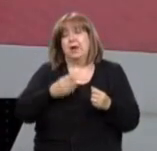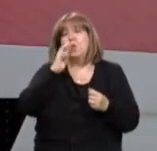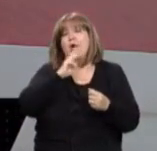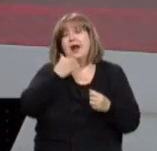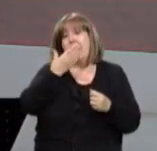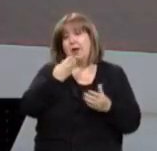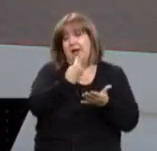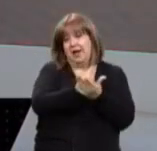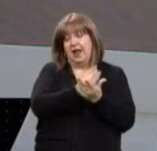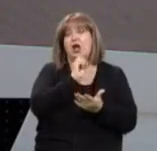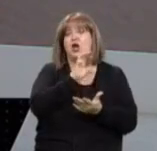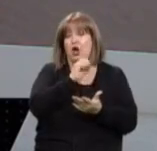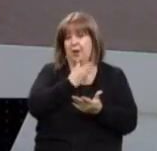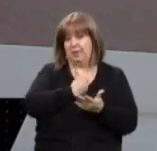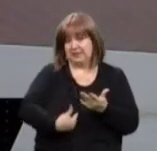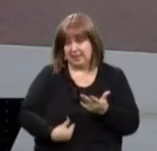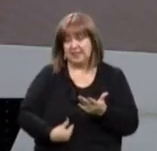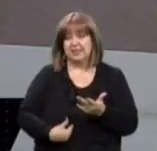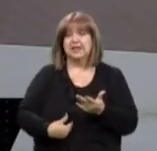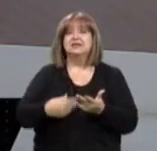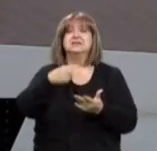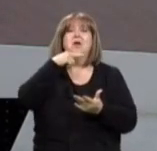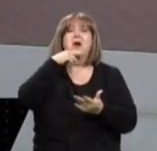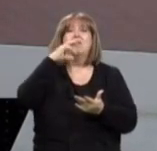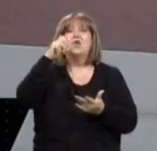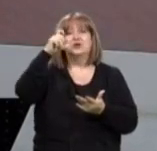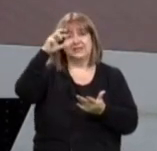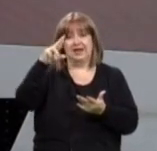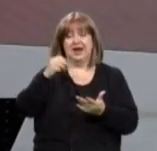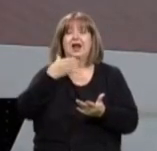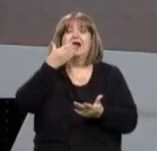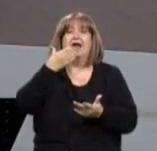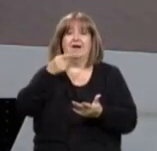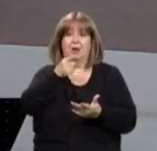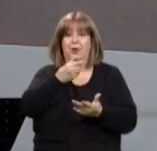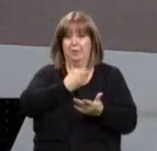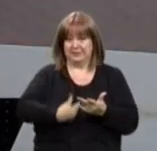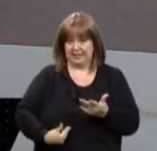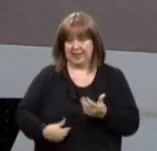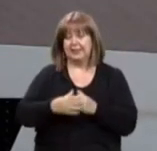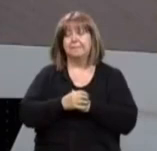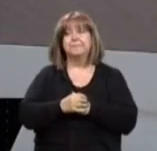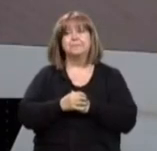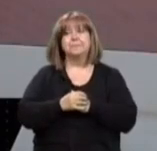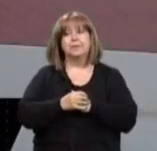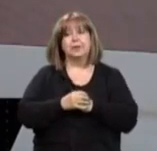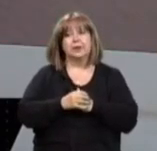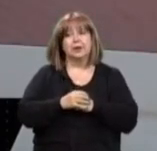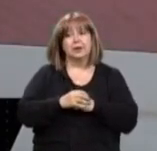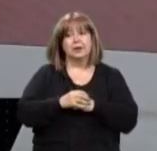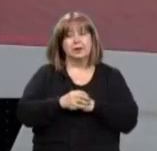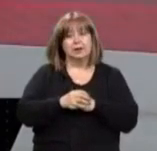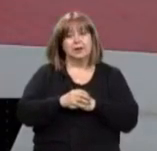en este sentido es hasta autocrítico, porque es un Papa argentino, asume, dice, y hasta hizo una chanza en parte